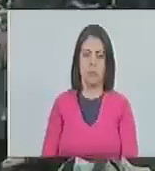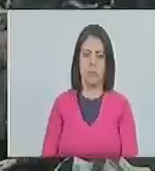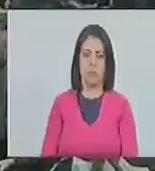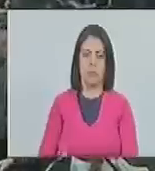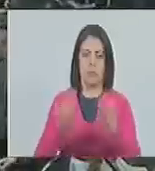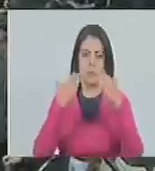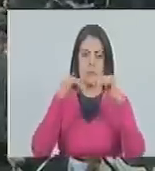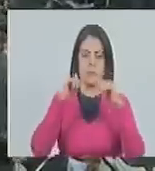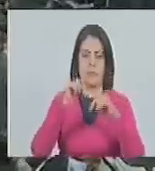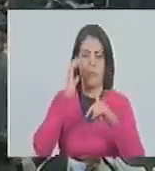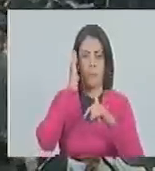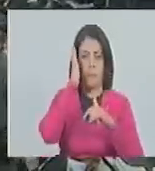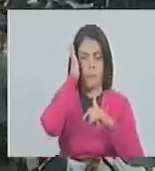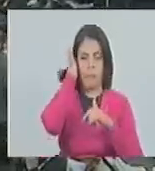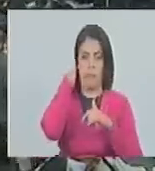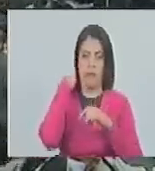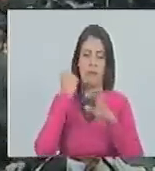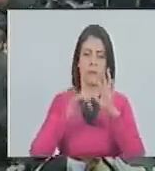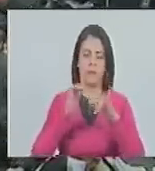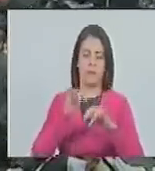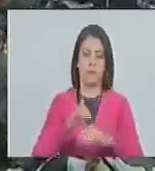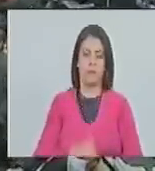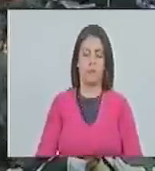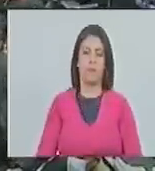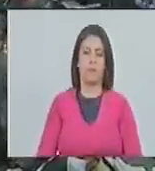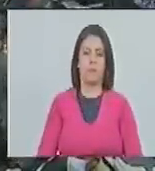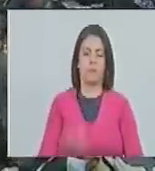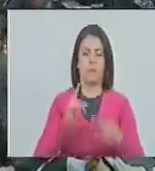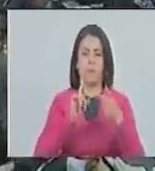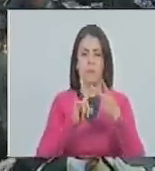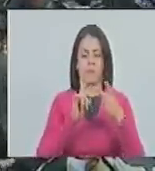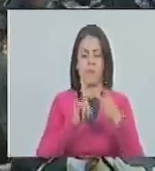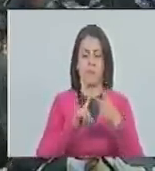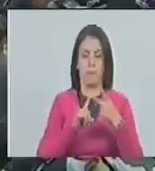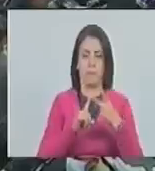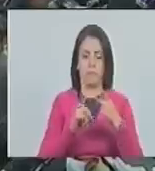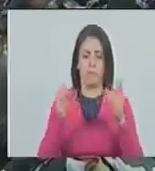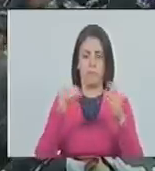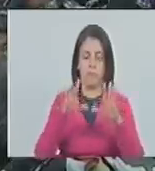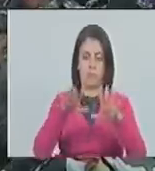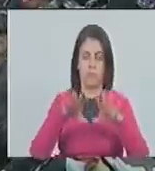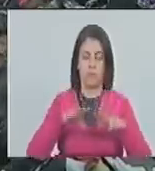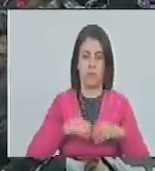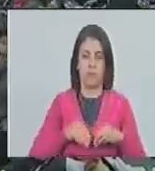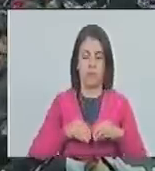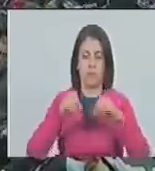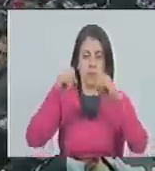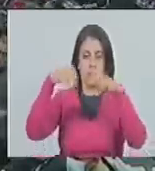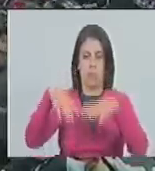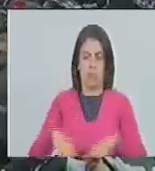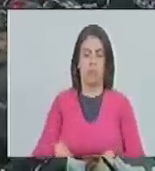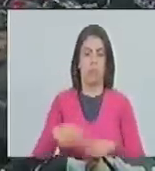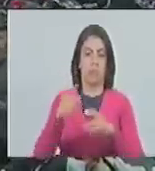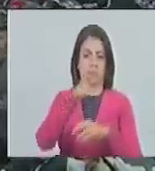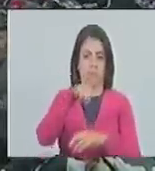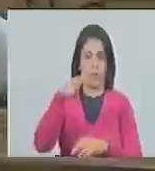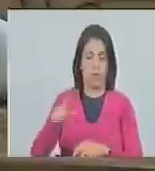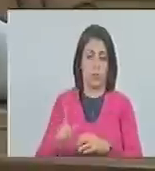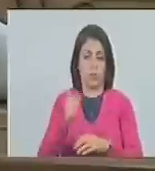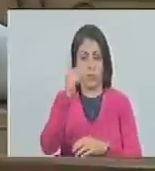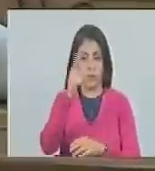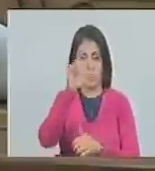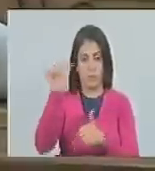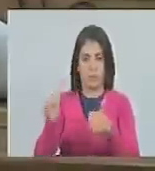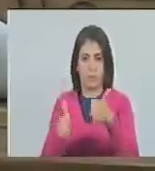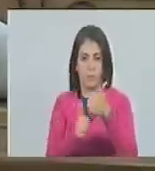Siguiente punto del orden del día, señora secretaria. Punto número 2. Aceptación de la renuncia de los rectores